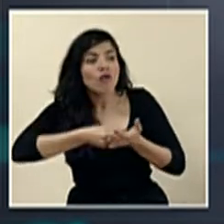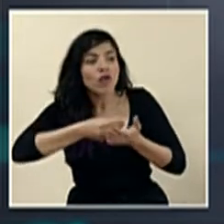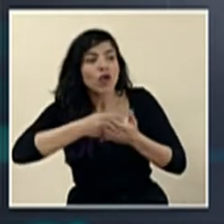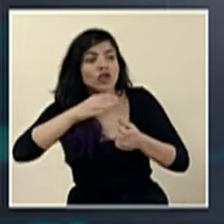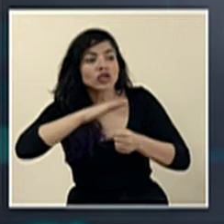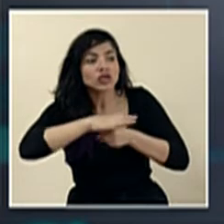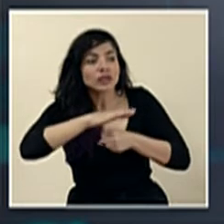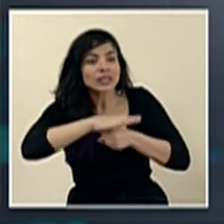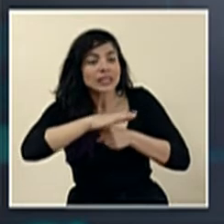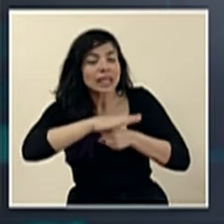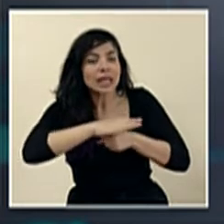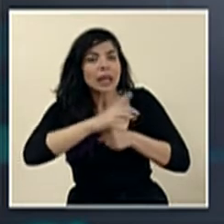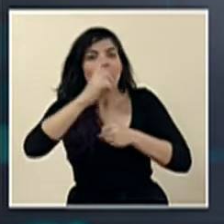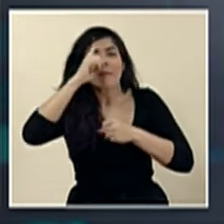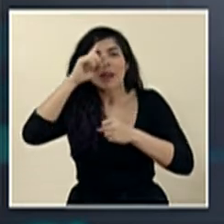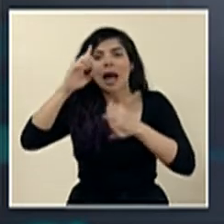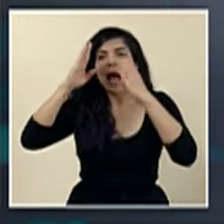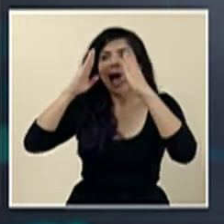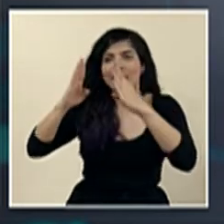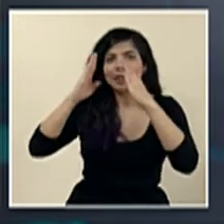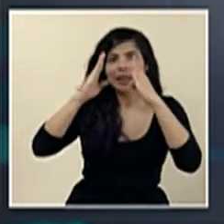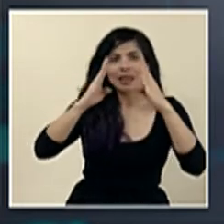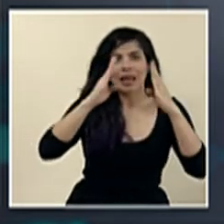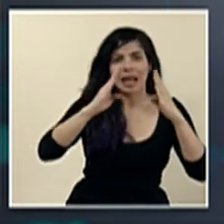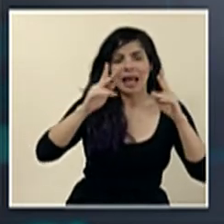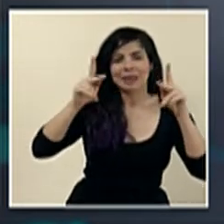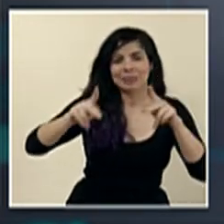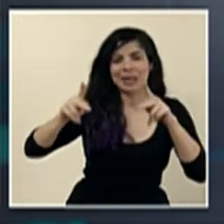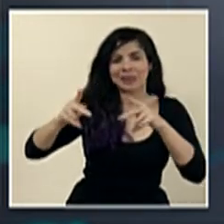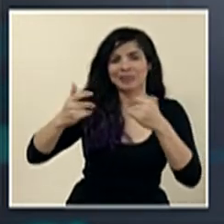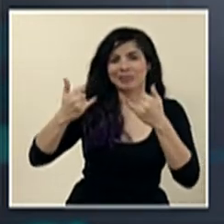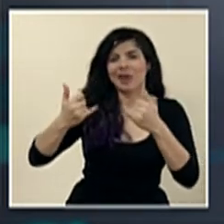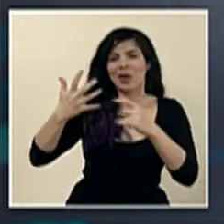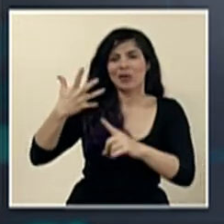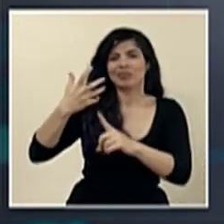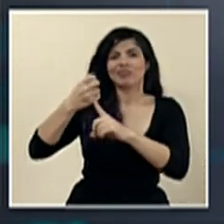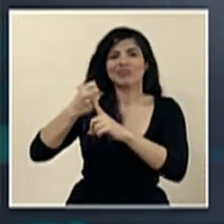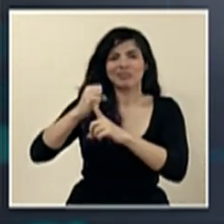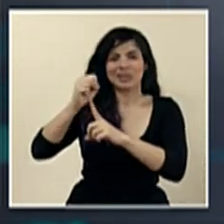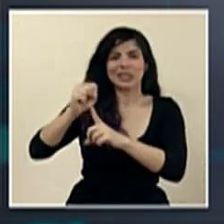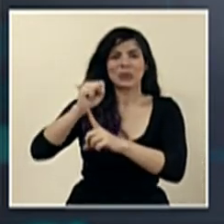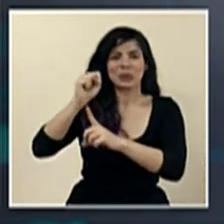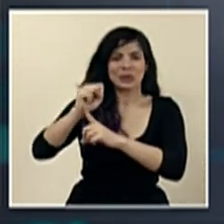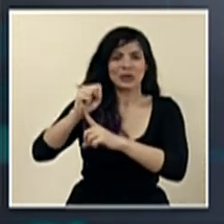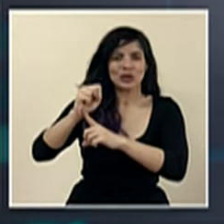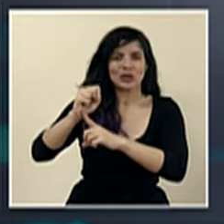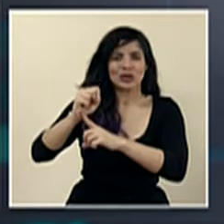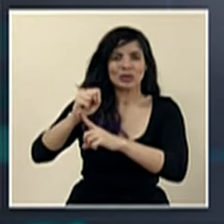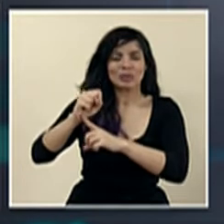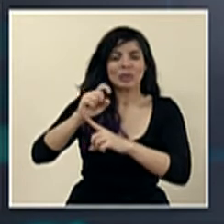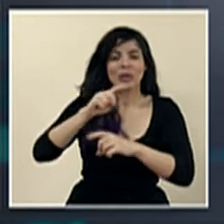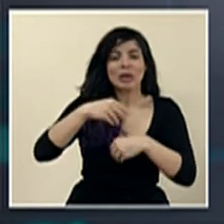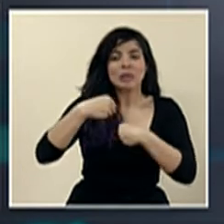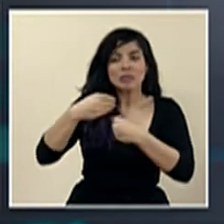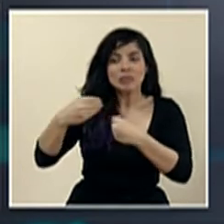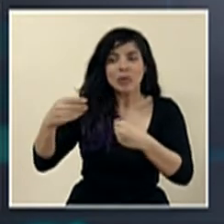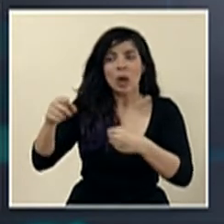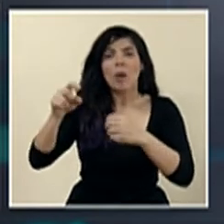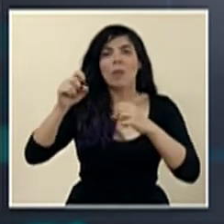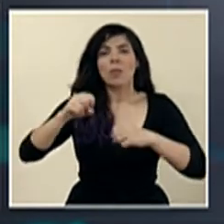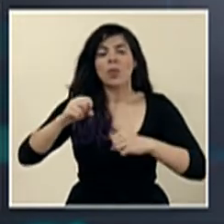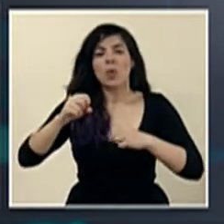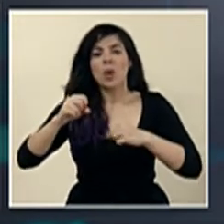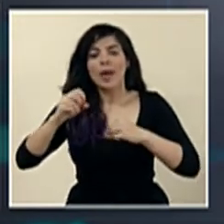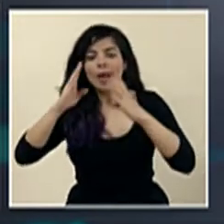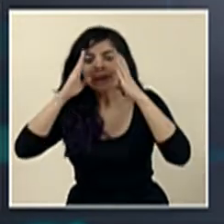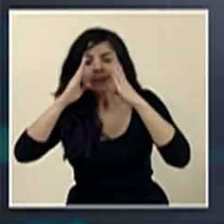atender a las personas afectadas y que éstas puedan satisfacer sus necesidades básicas durante